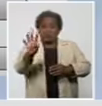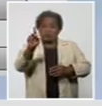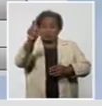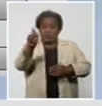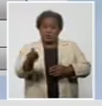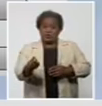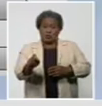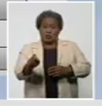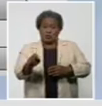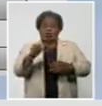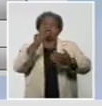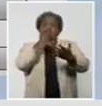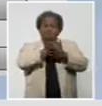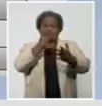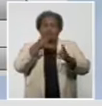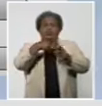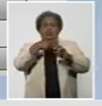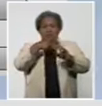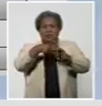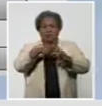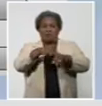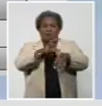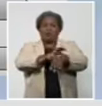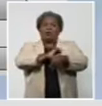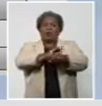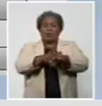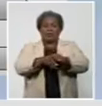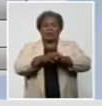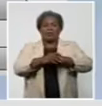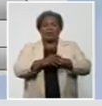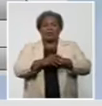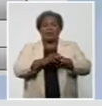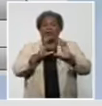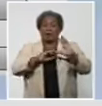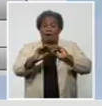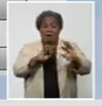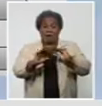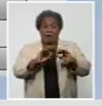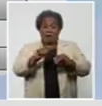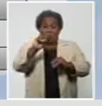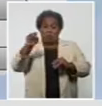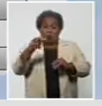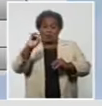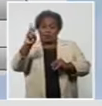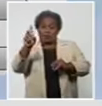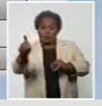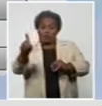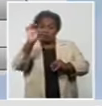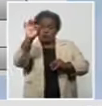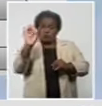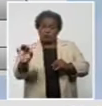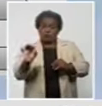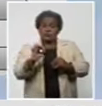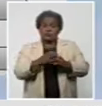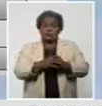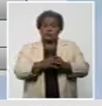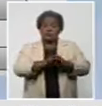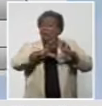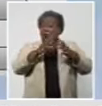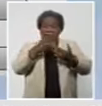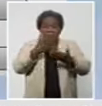el diagnóstico de COVID-19. Estamos hablando del 1,01% de todas las